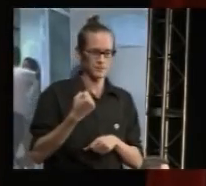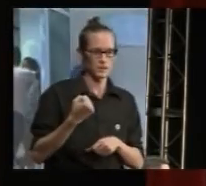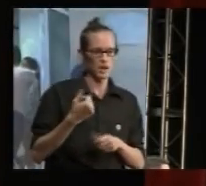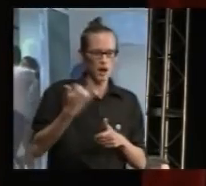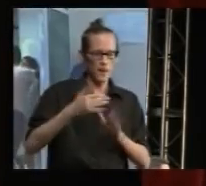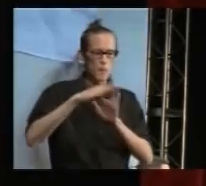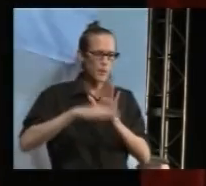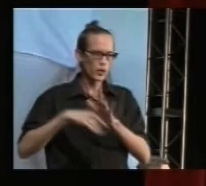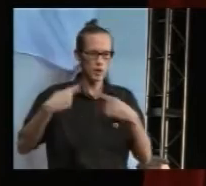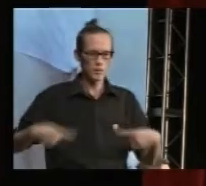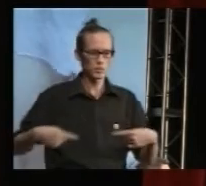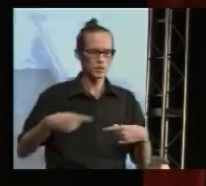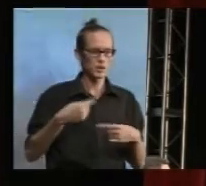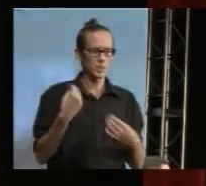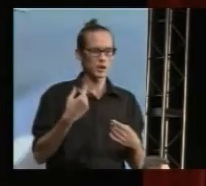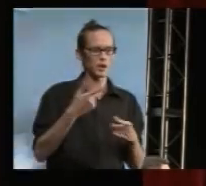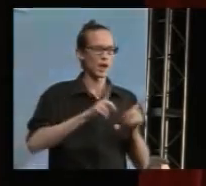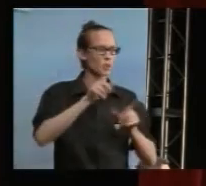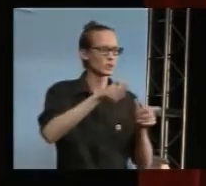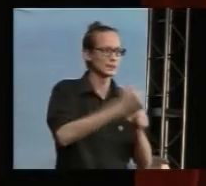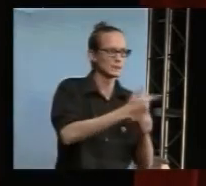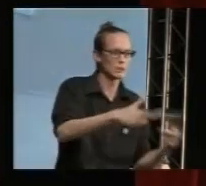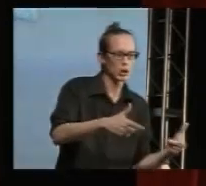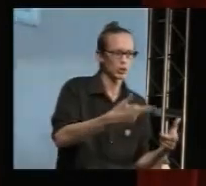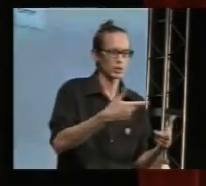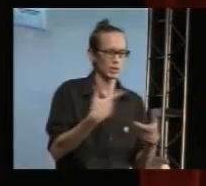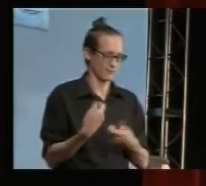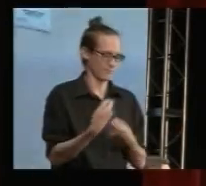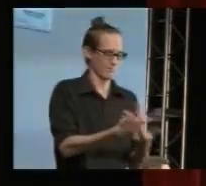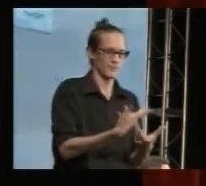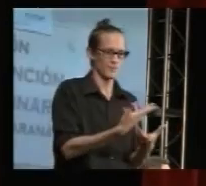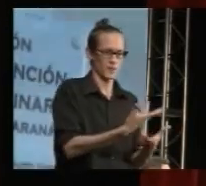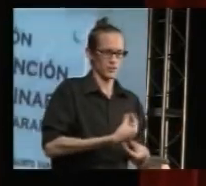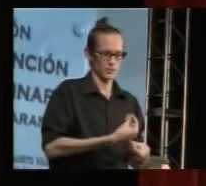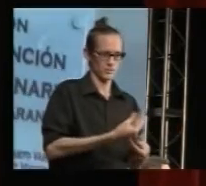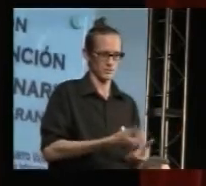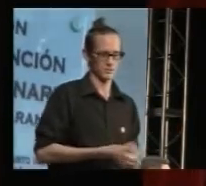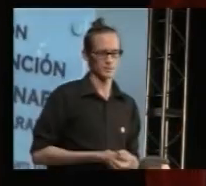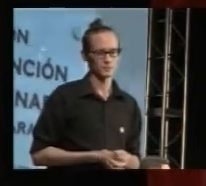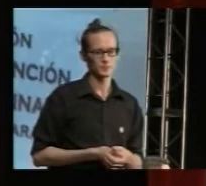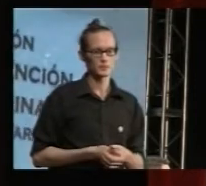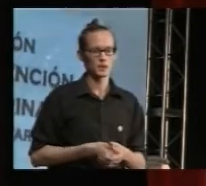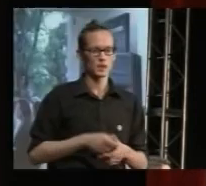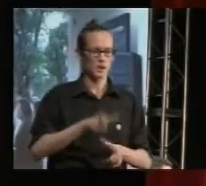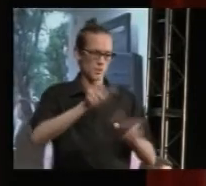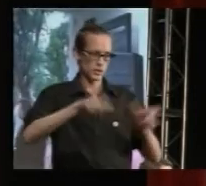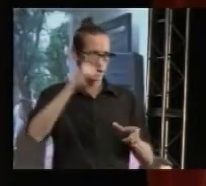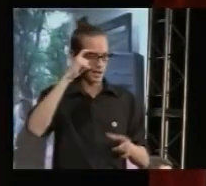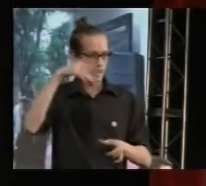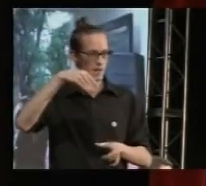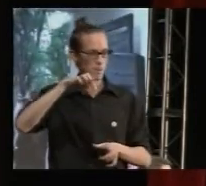para disminuir la problemática del desempleo. Los emprendedores cuentan en Paraná con financiamiento